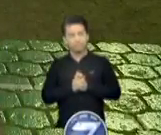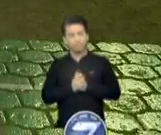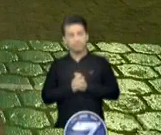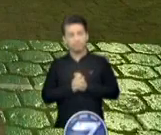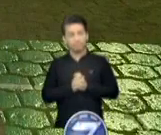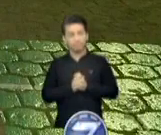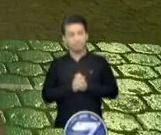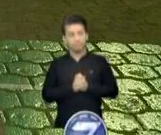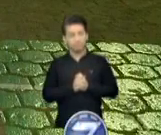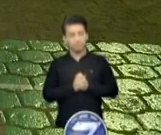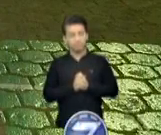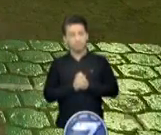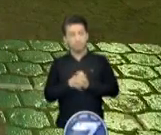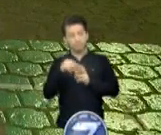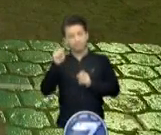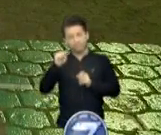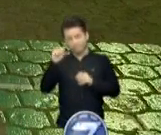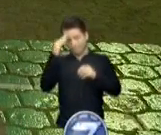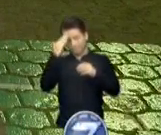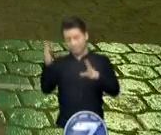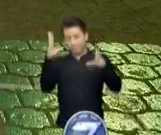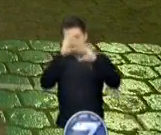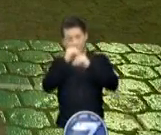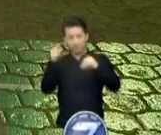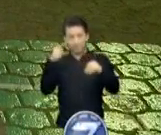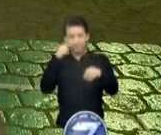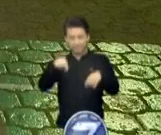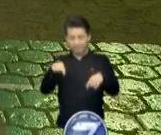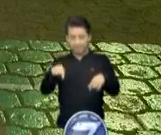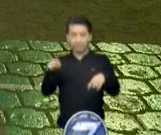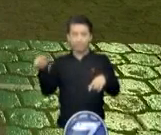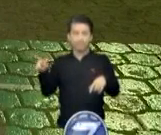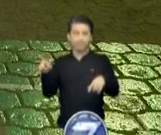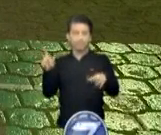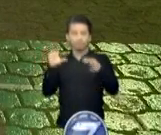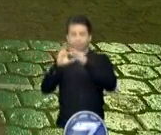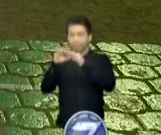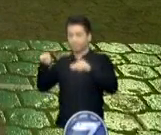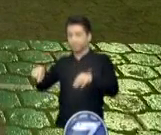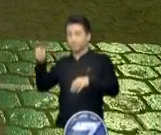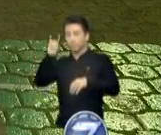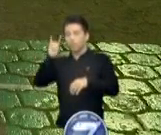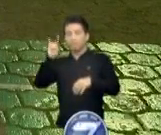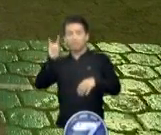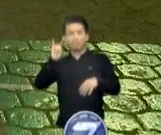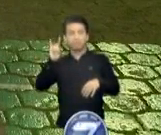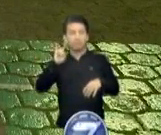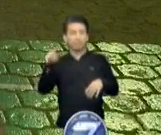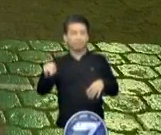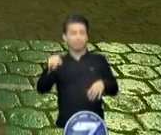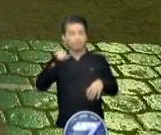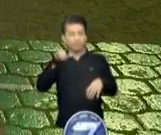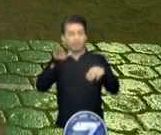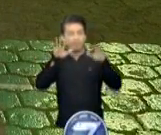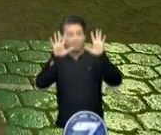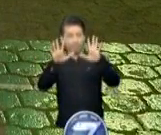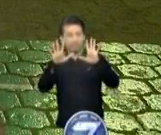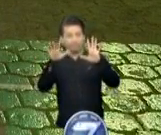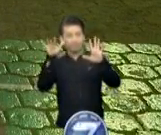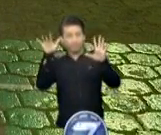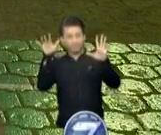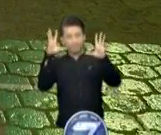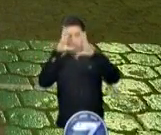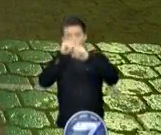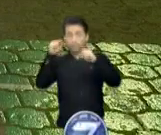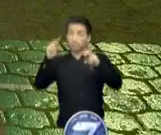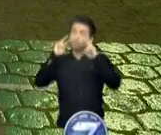así es muy buenas noches nuevamente en estudio centrales nos encontramos siempre desde un punto desde la zona 10 capitalina pues en esta noche se ha estado observando lo que